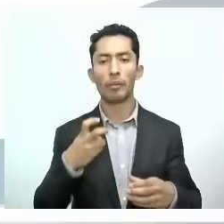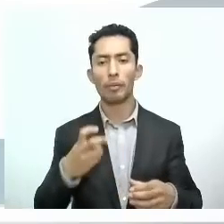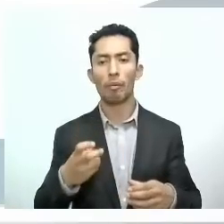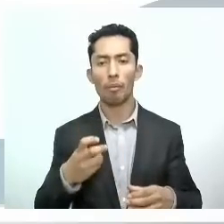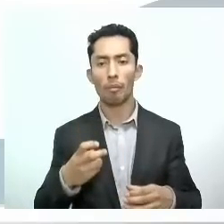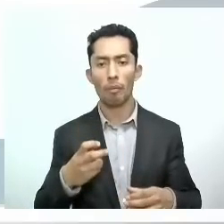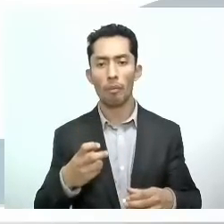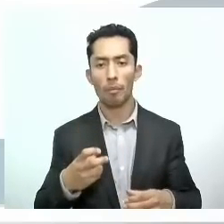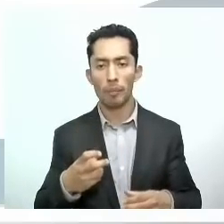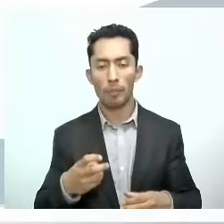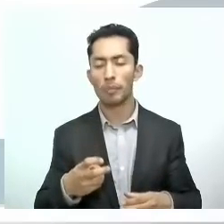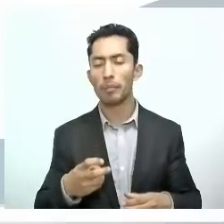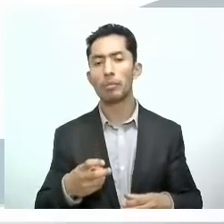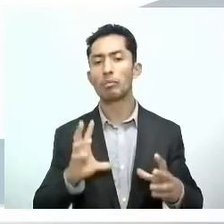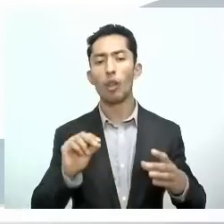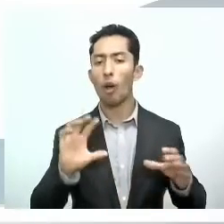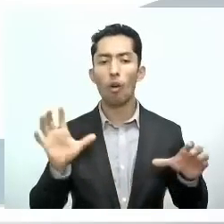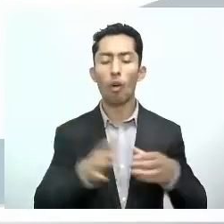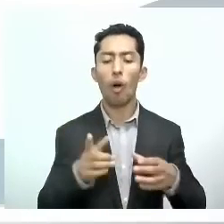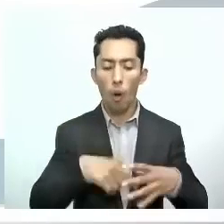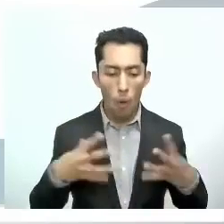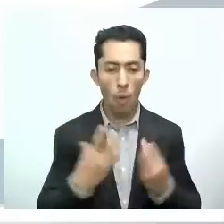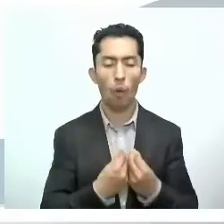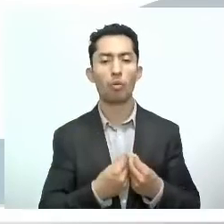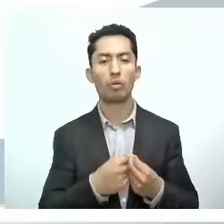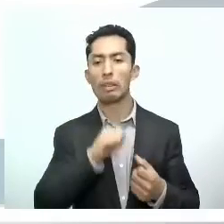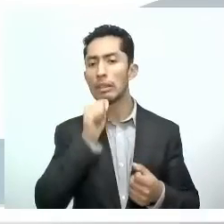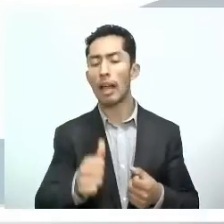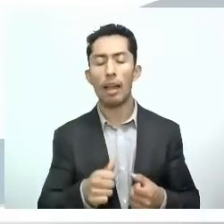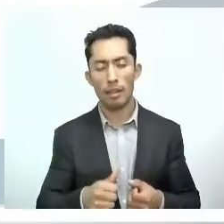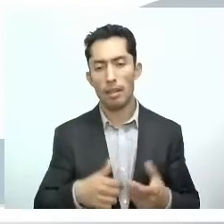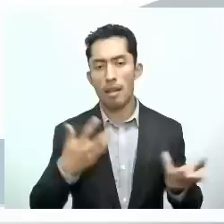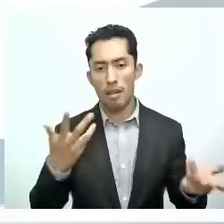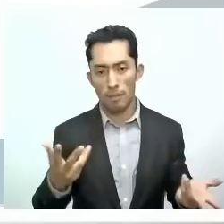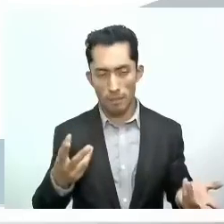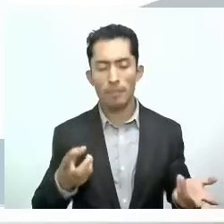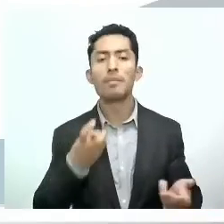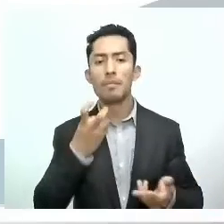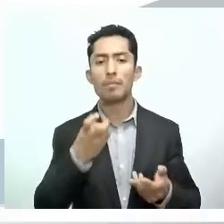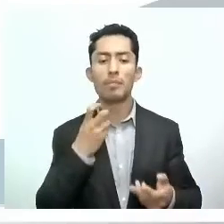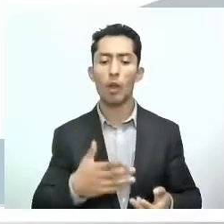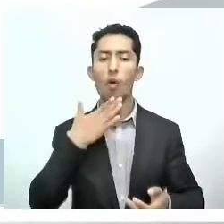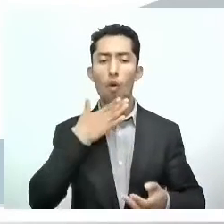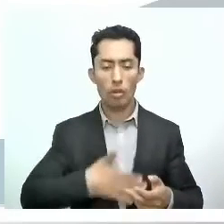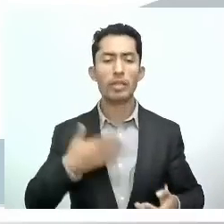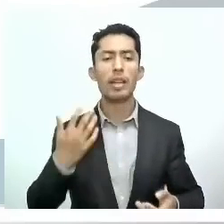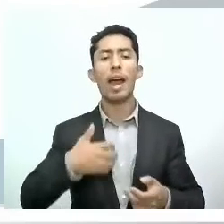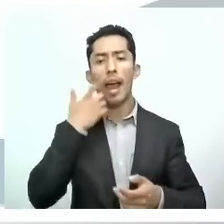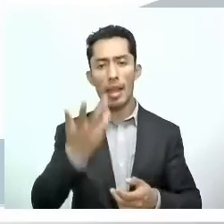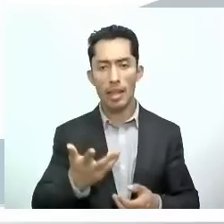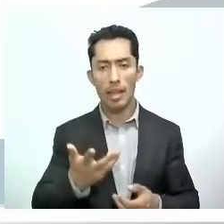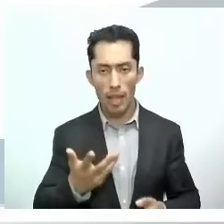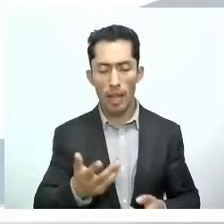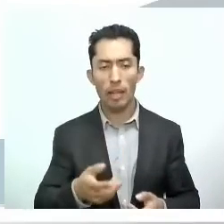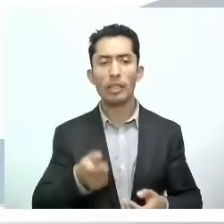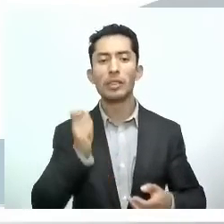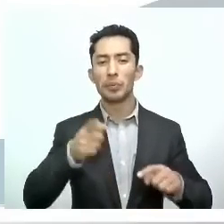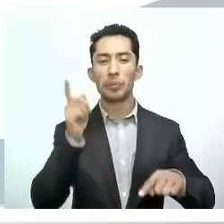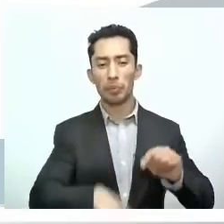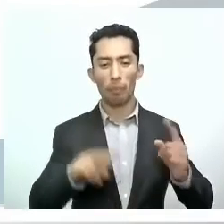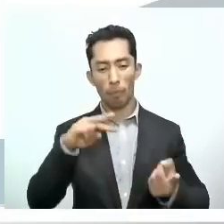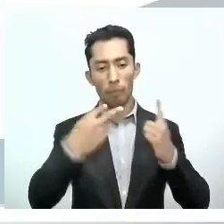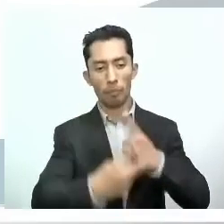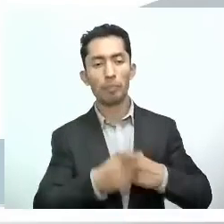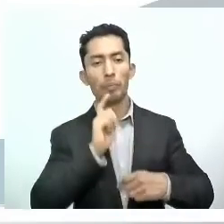y no en términos colectivos. Entonces, nuestras justicias quiere abortar la visión punitiva